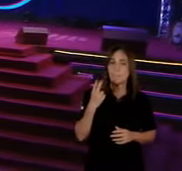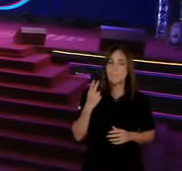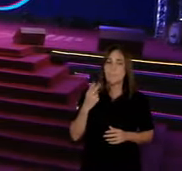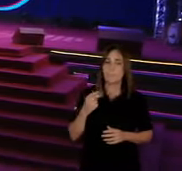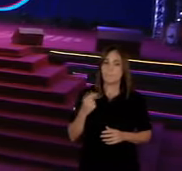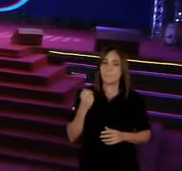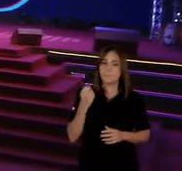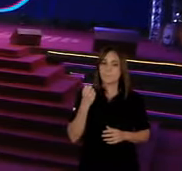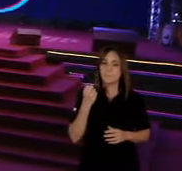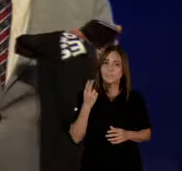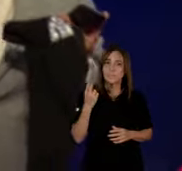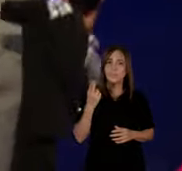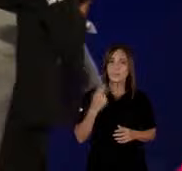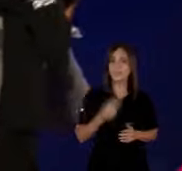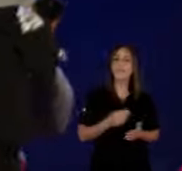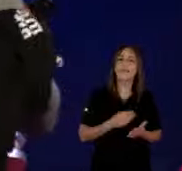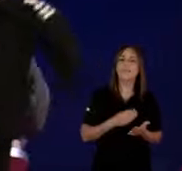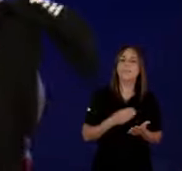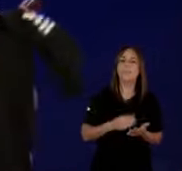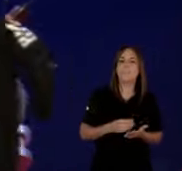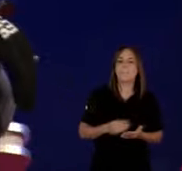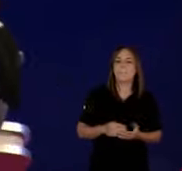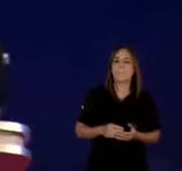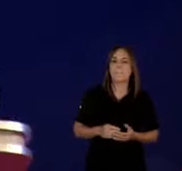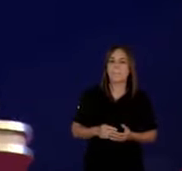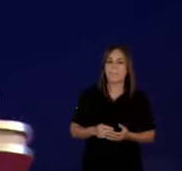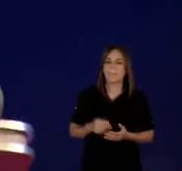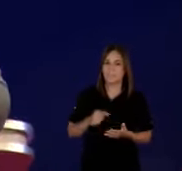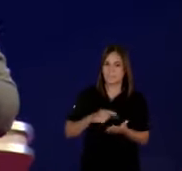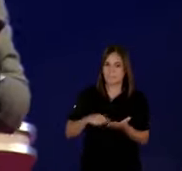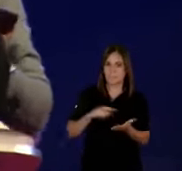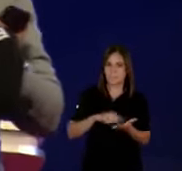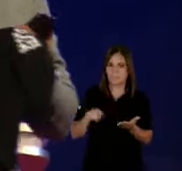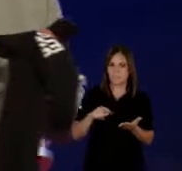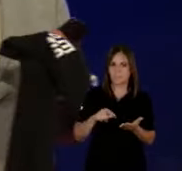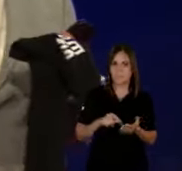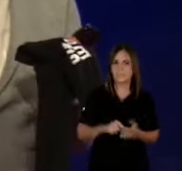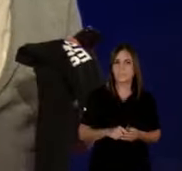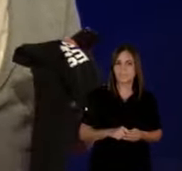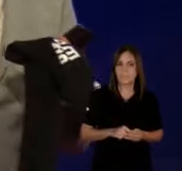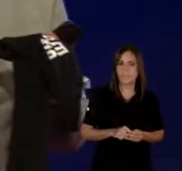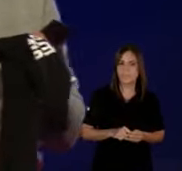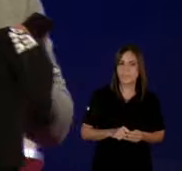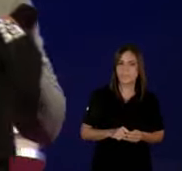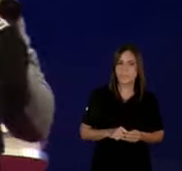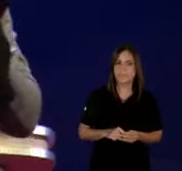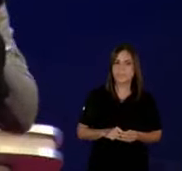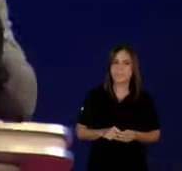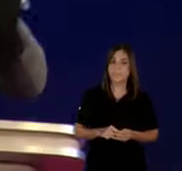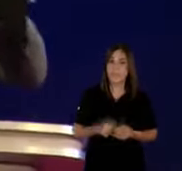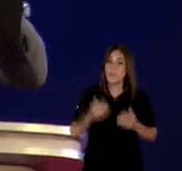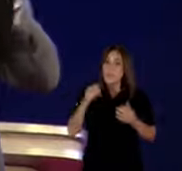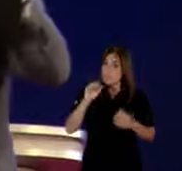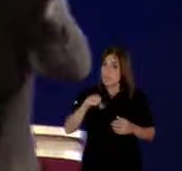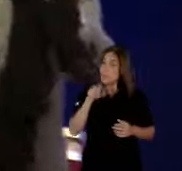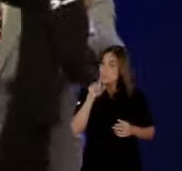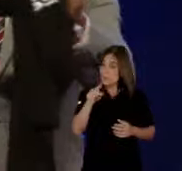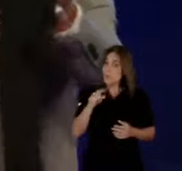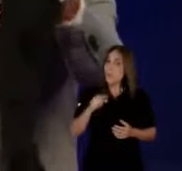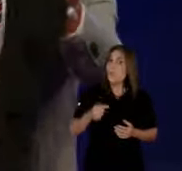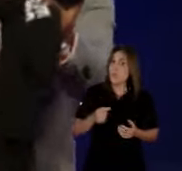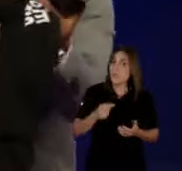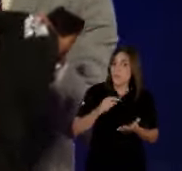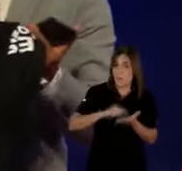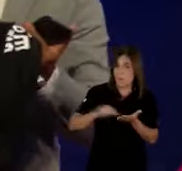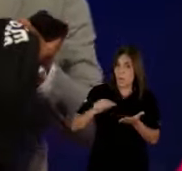segundo t-shirt blanco gratuito. Esos son los primeros en comprar hoy. Así que aproveche. Esperemos que haya de su size